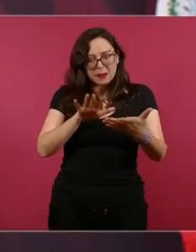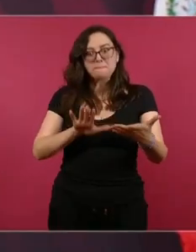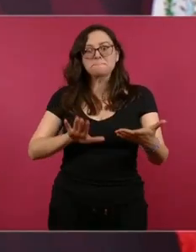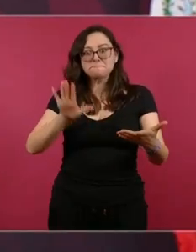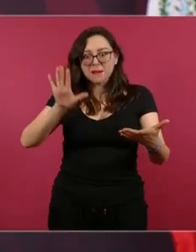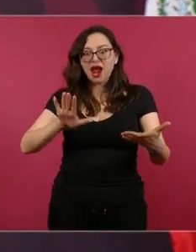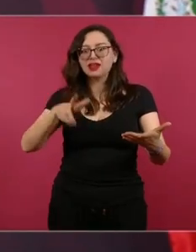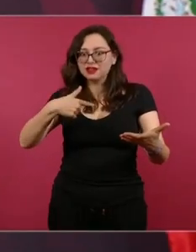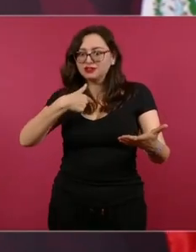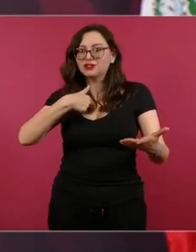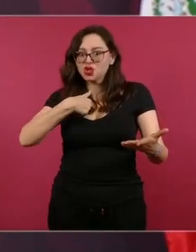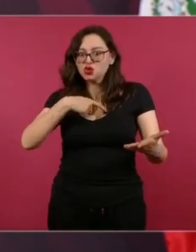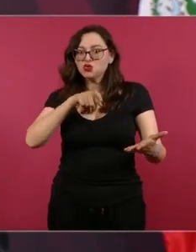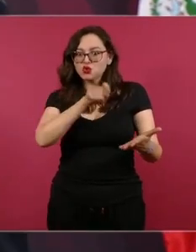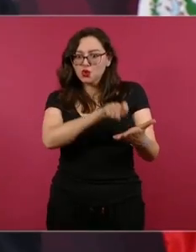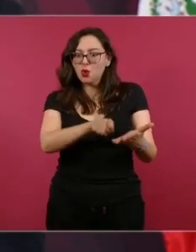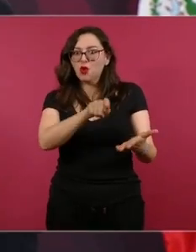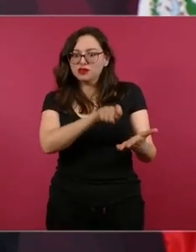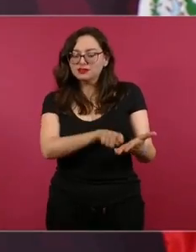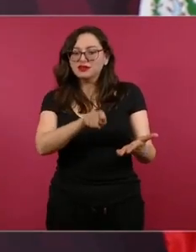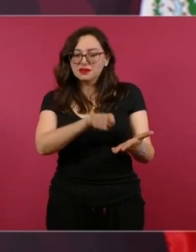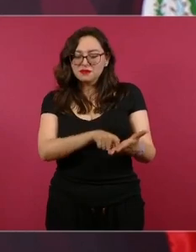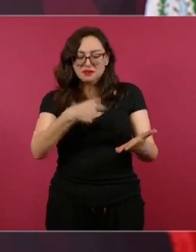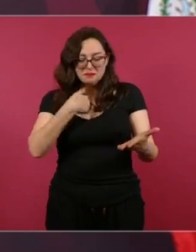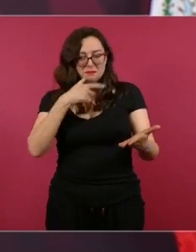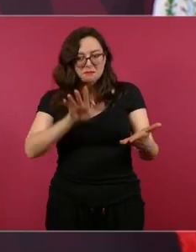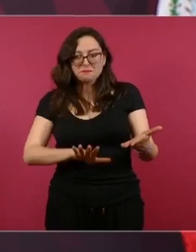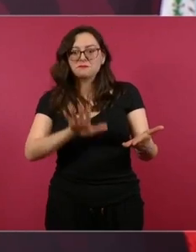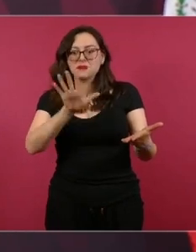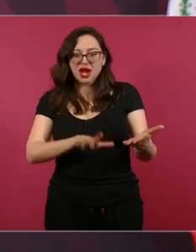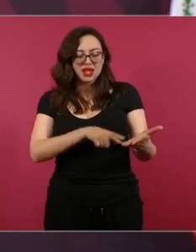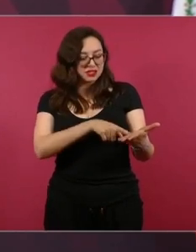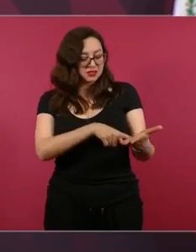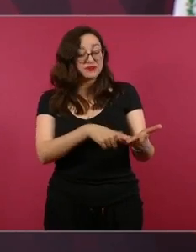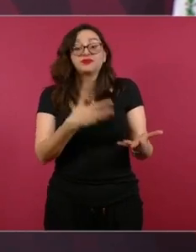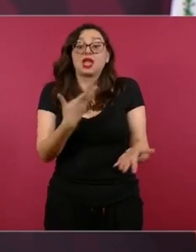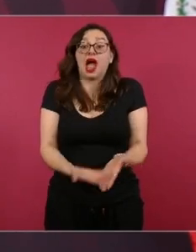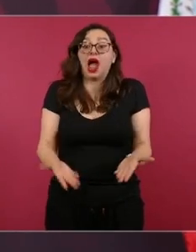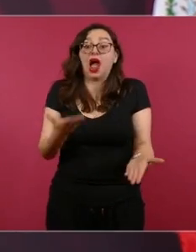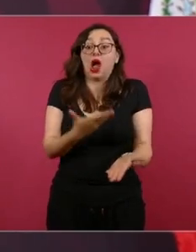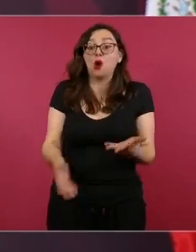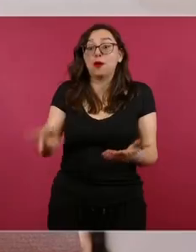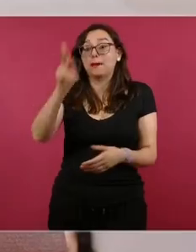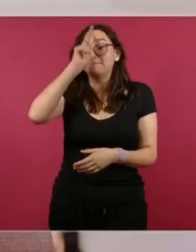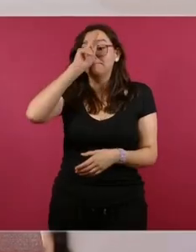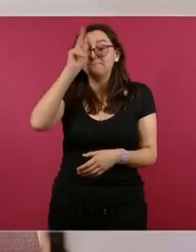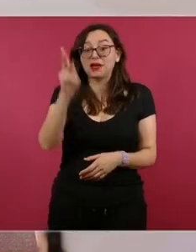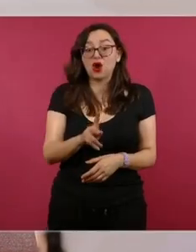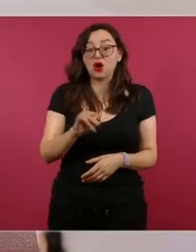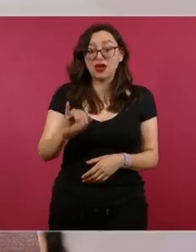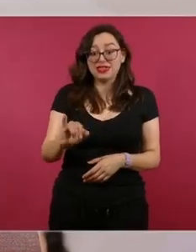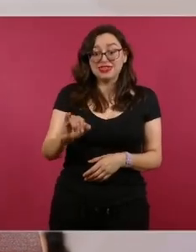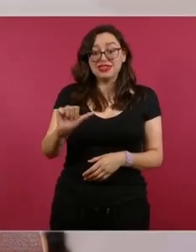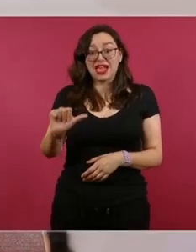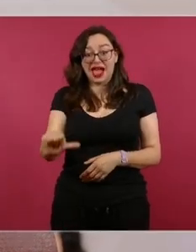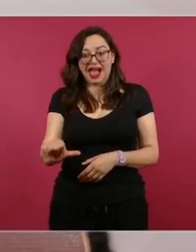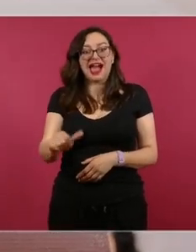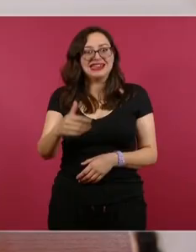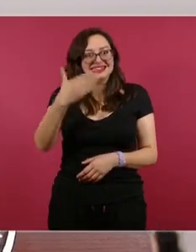la inteligencia artificial, ¿no? Ya ven cómo canto yo y todo.